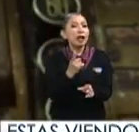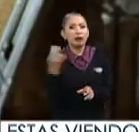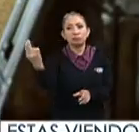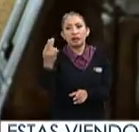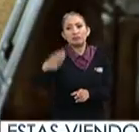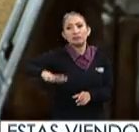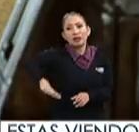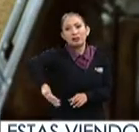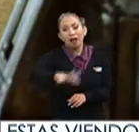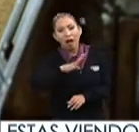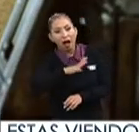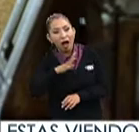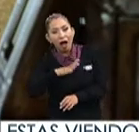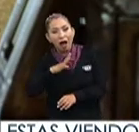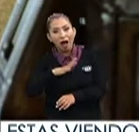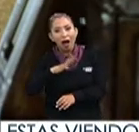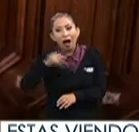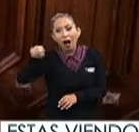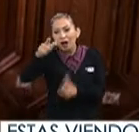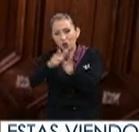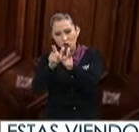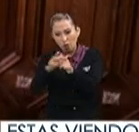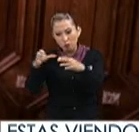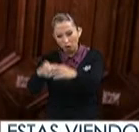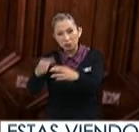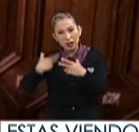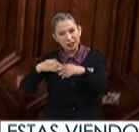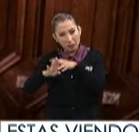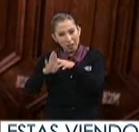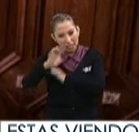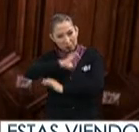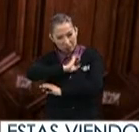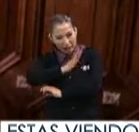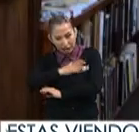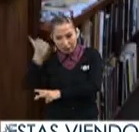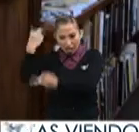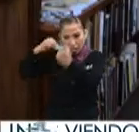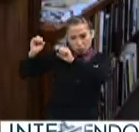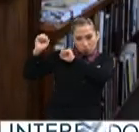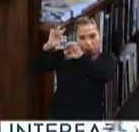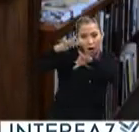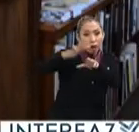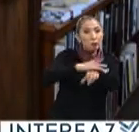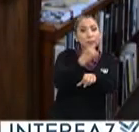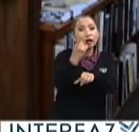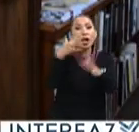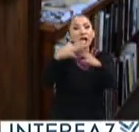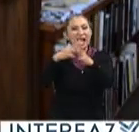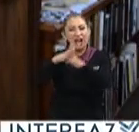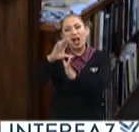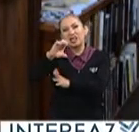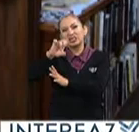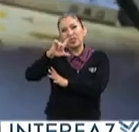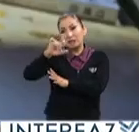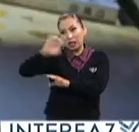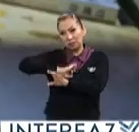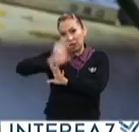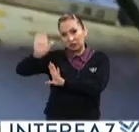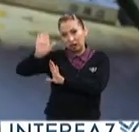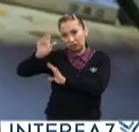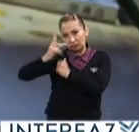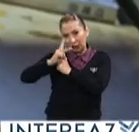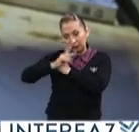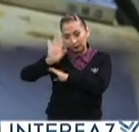necesidad que tiene un grupo de migrantes españoles con motivo de la guerra civil en